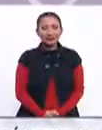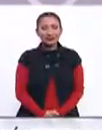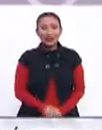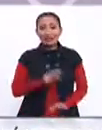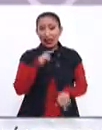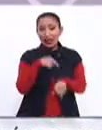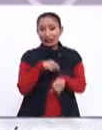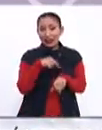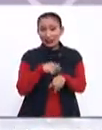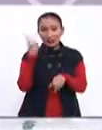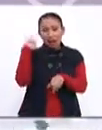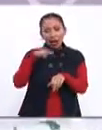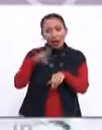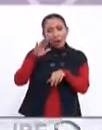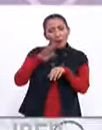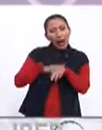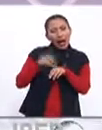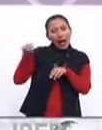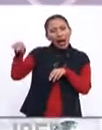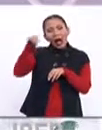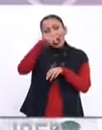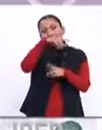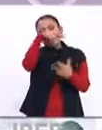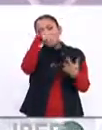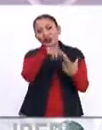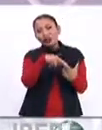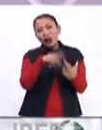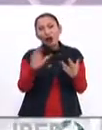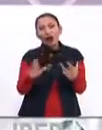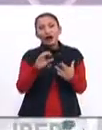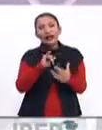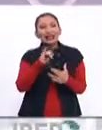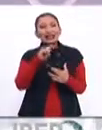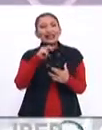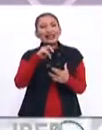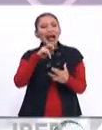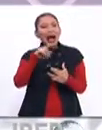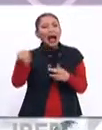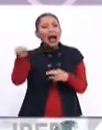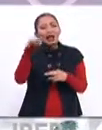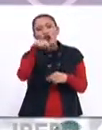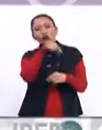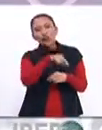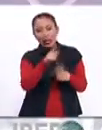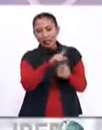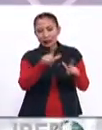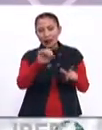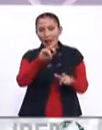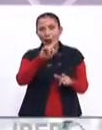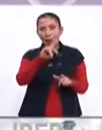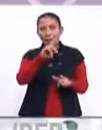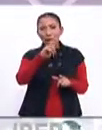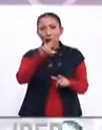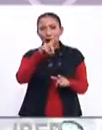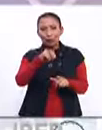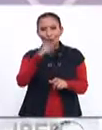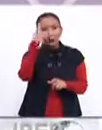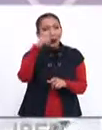Y ahora es tiempo de viajar un poco por nuestra región con Itinerarios, quien ya está listo, Camilo Pardo,